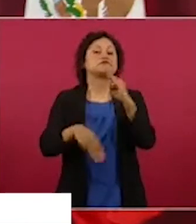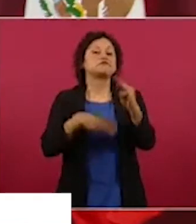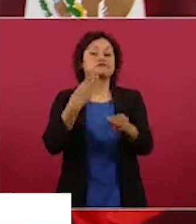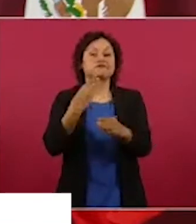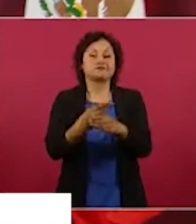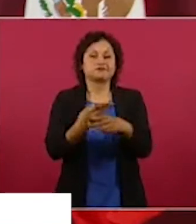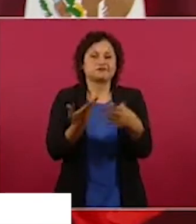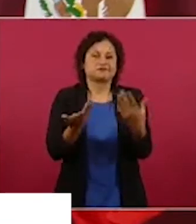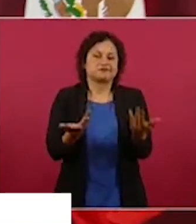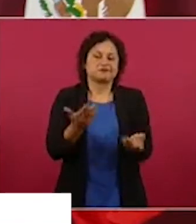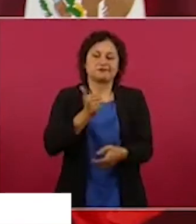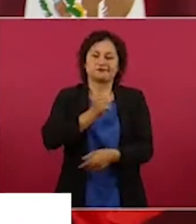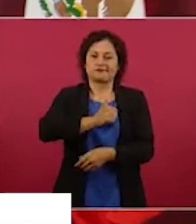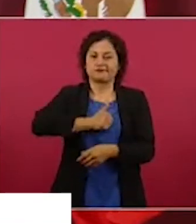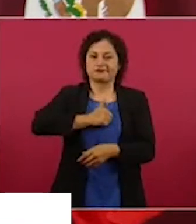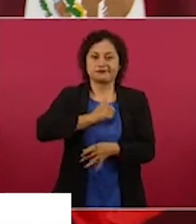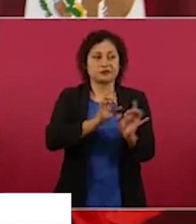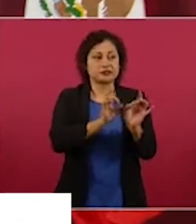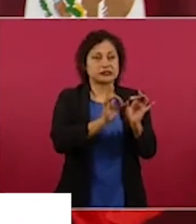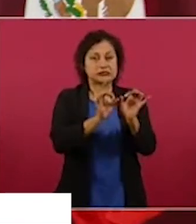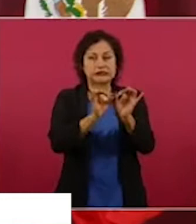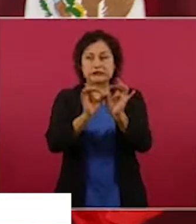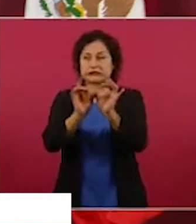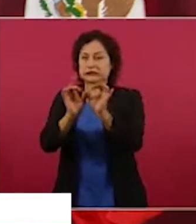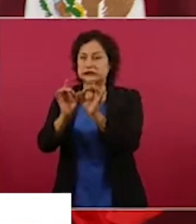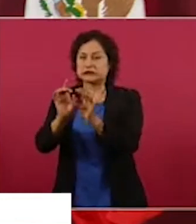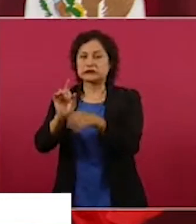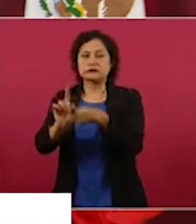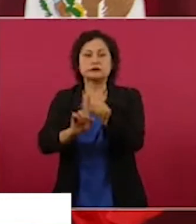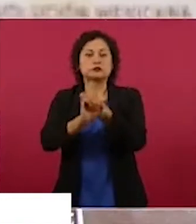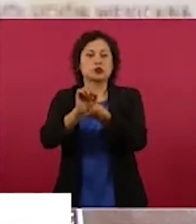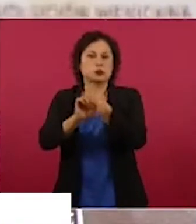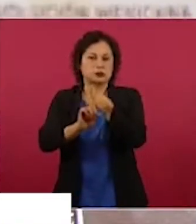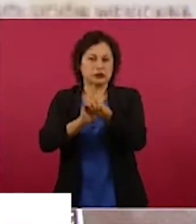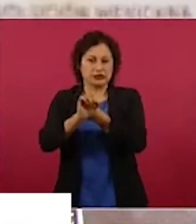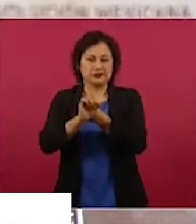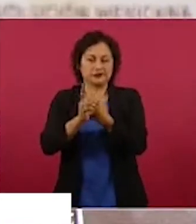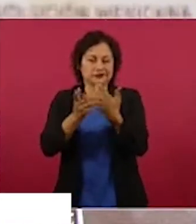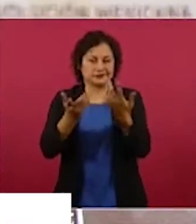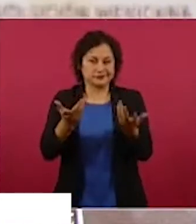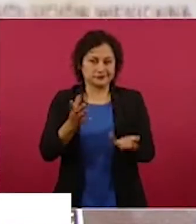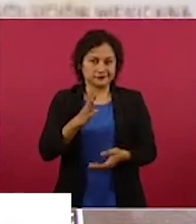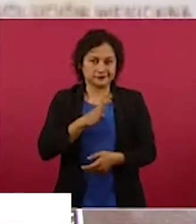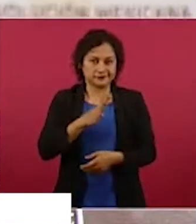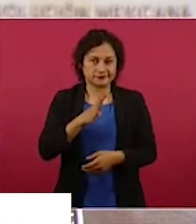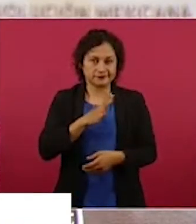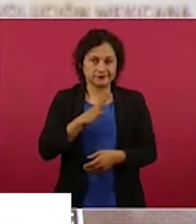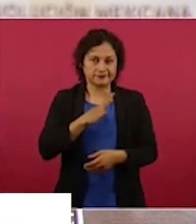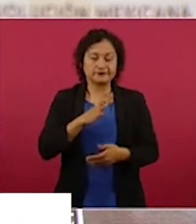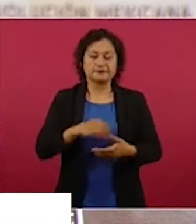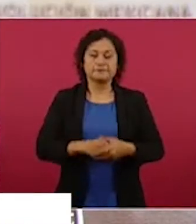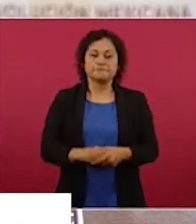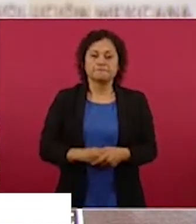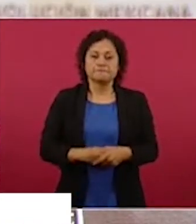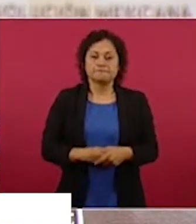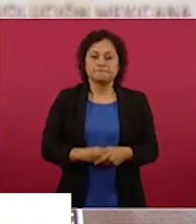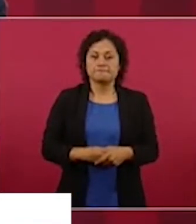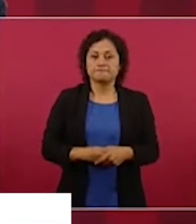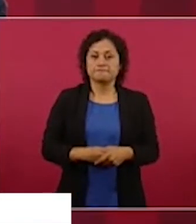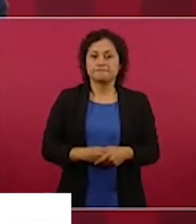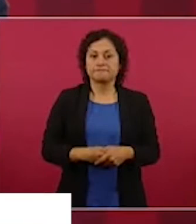López Obrador aseguró que los analistas están coincidiendo en que México es la opción para la inversión foránea. Y todos